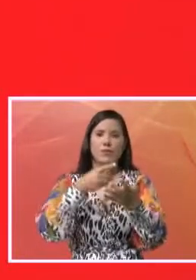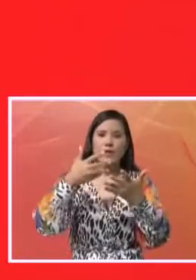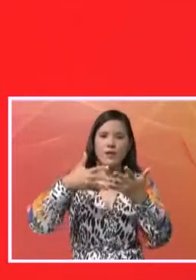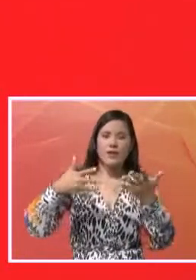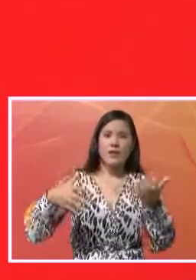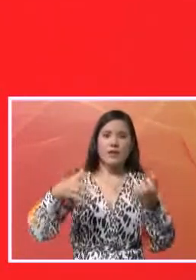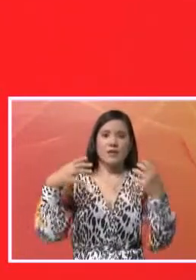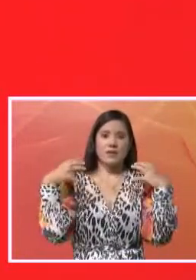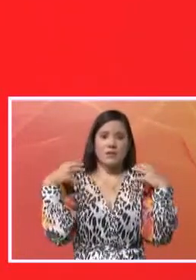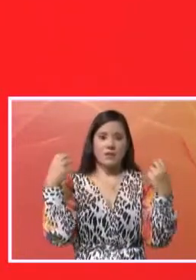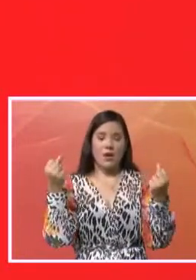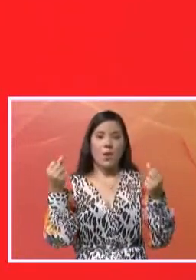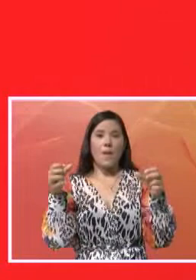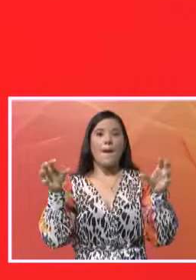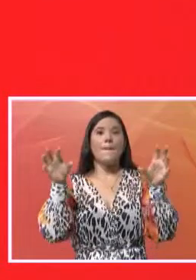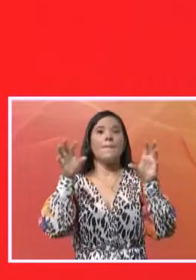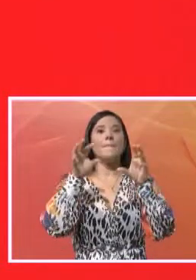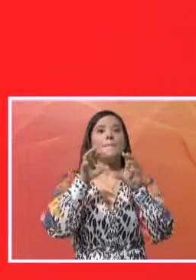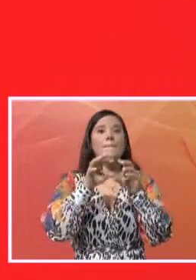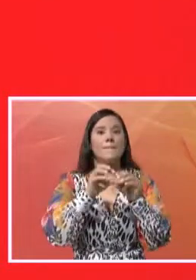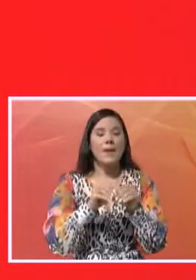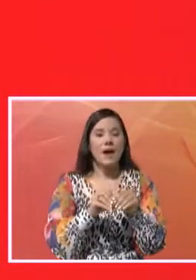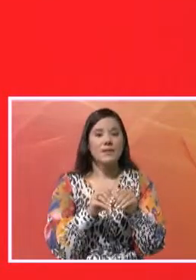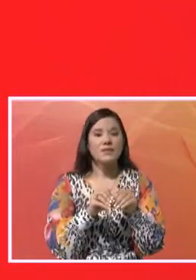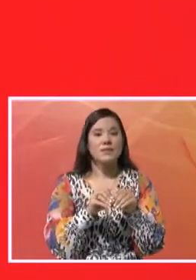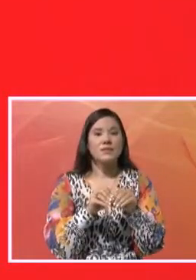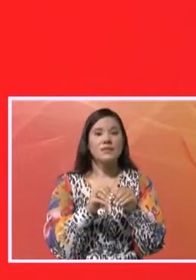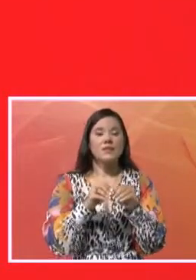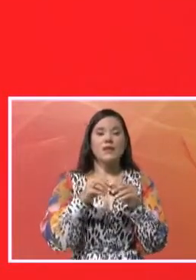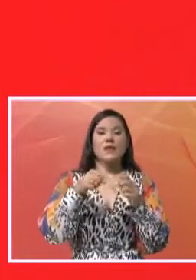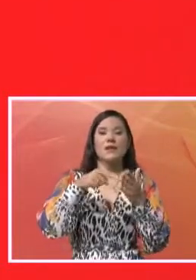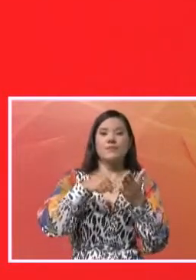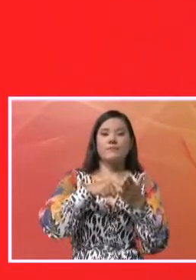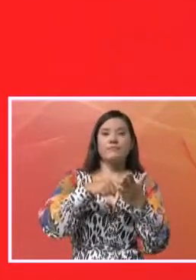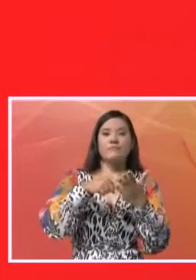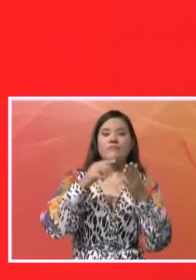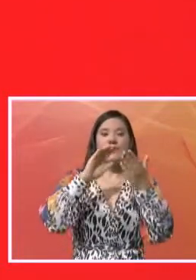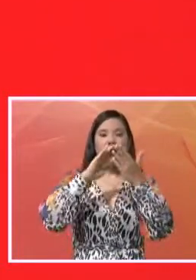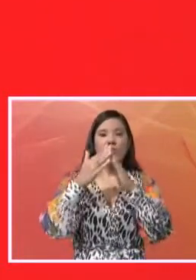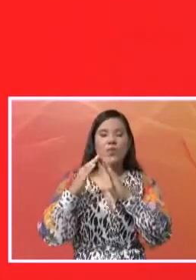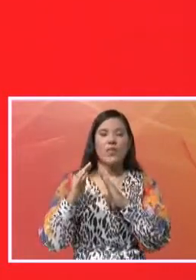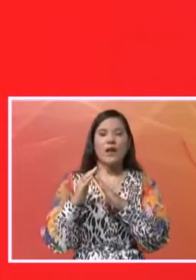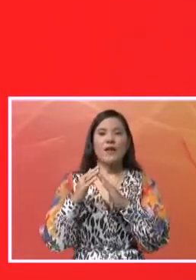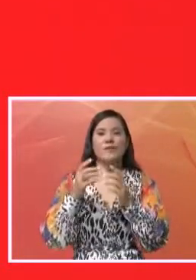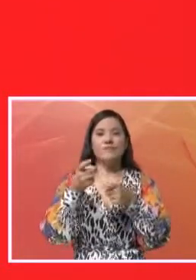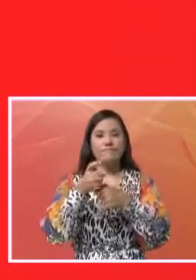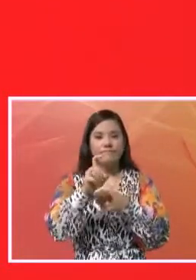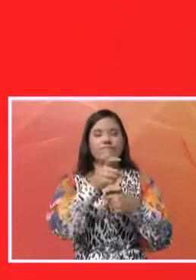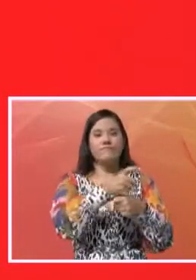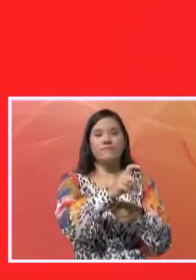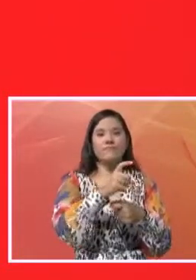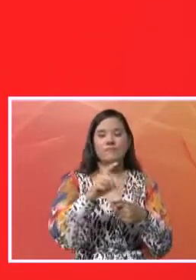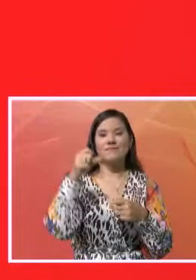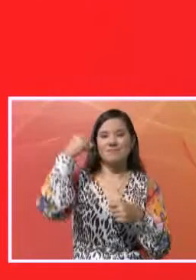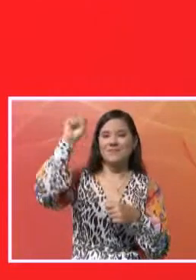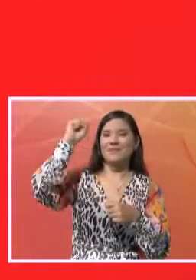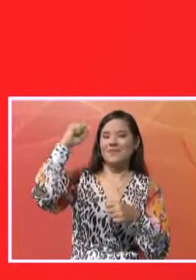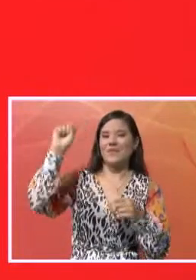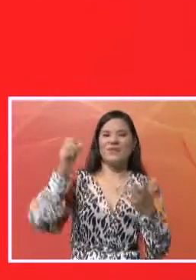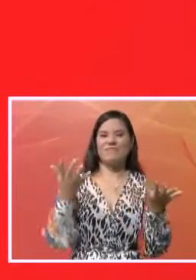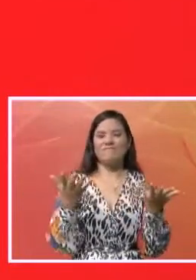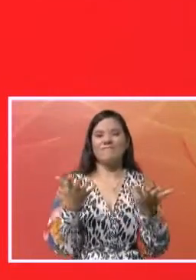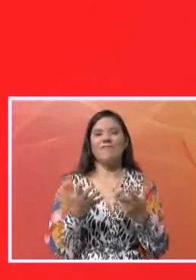sector salud que los más vamos a decir afectado ha sido la ciudadanía dominicana porque cuando no se le presta este